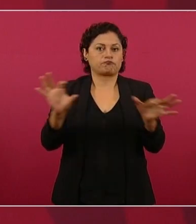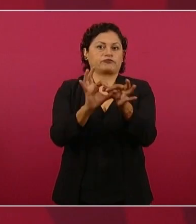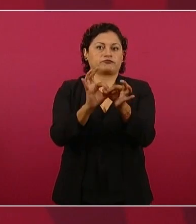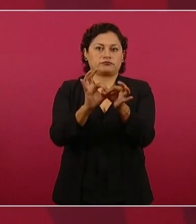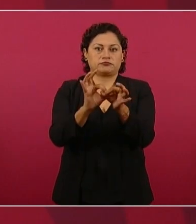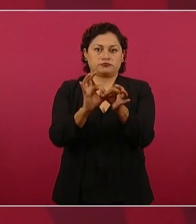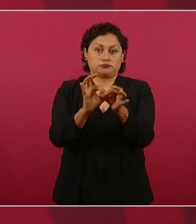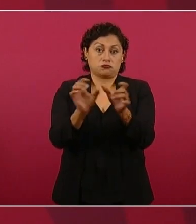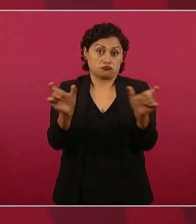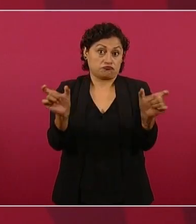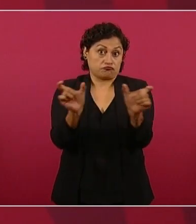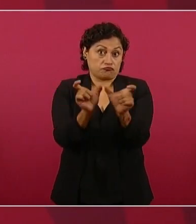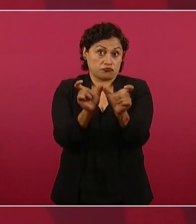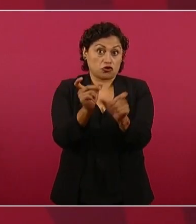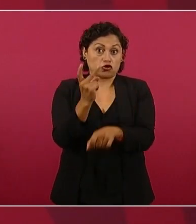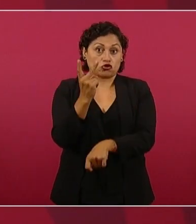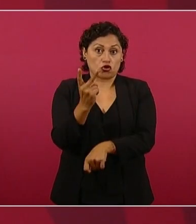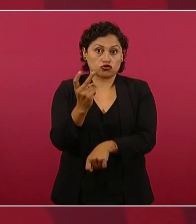kratos y demos,